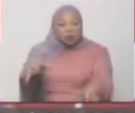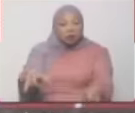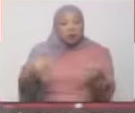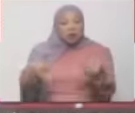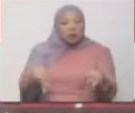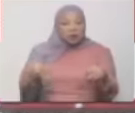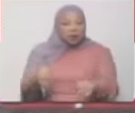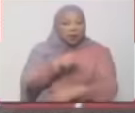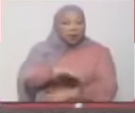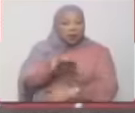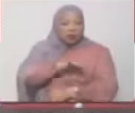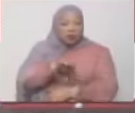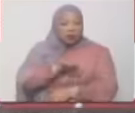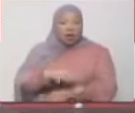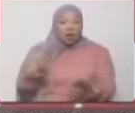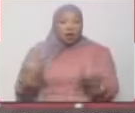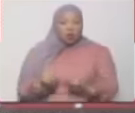popular-militar.